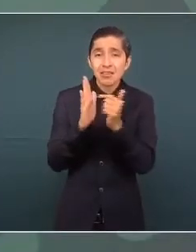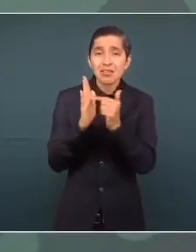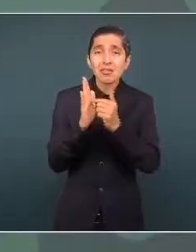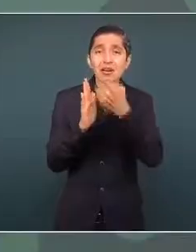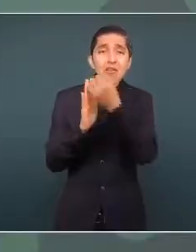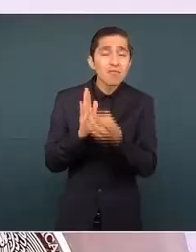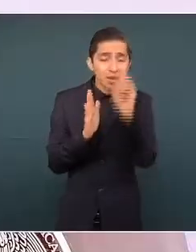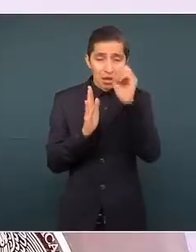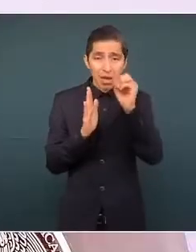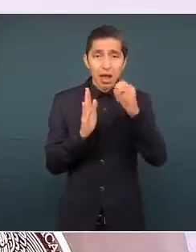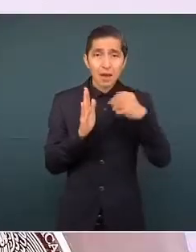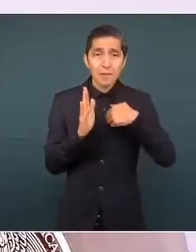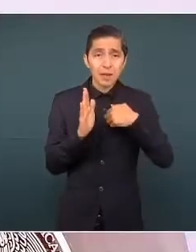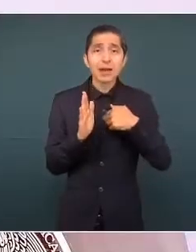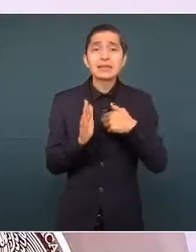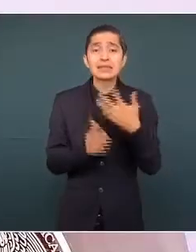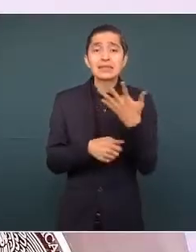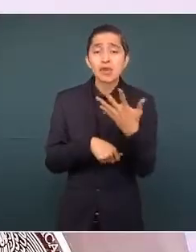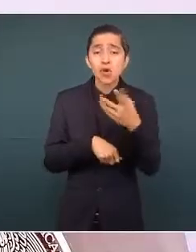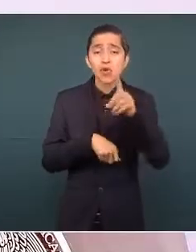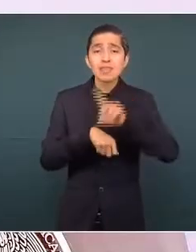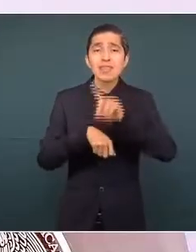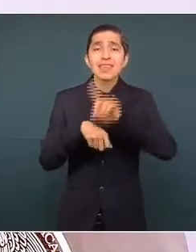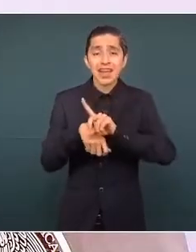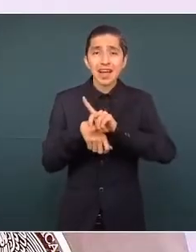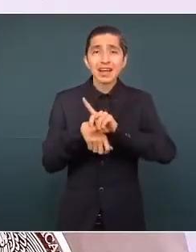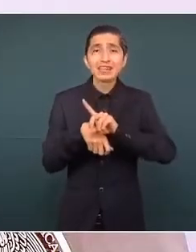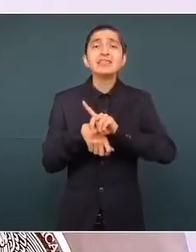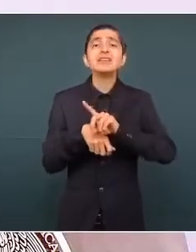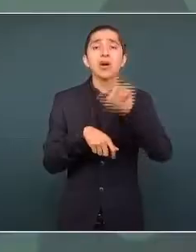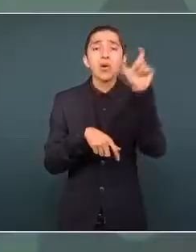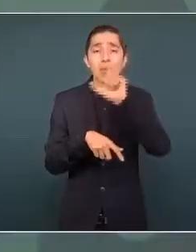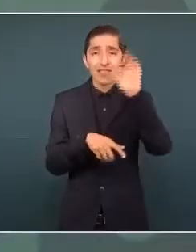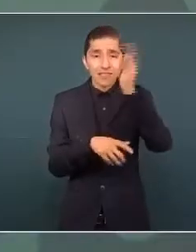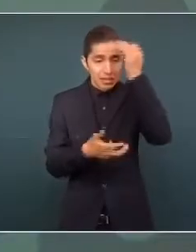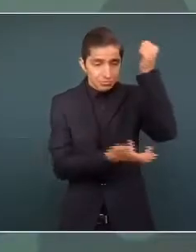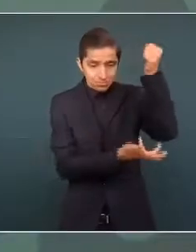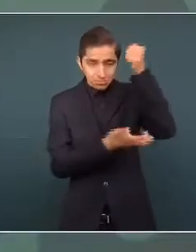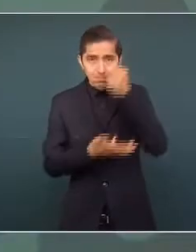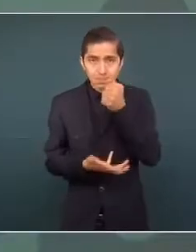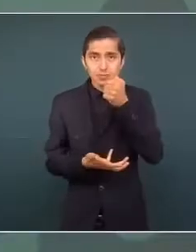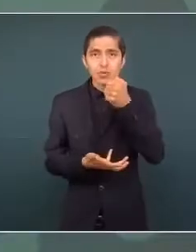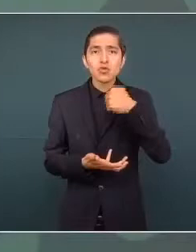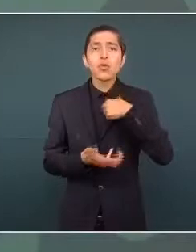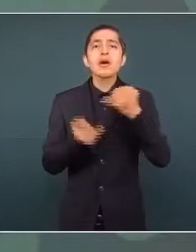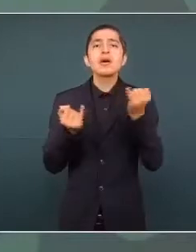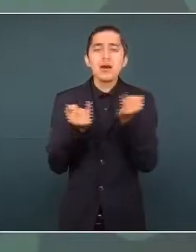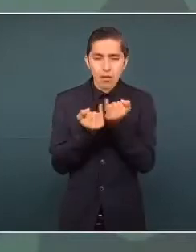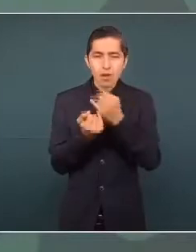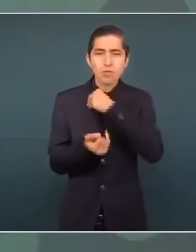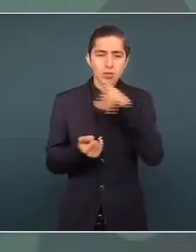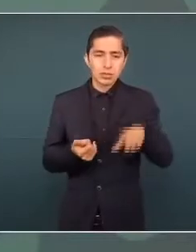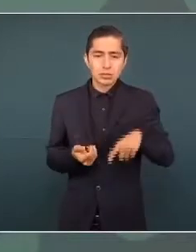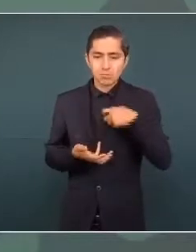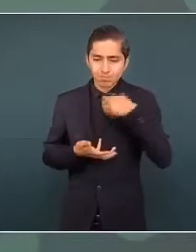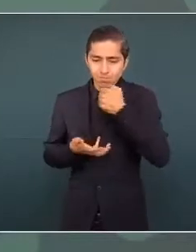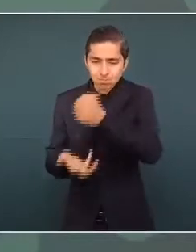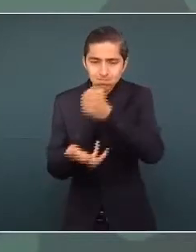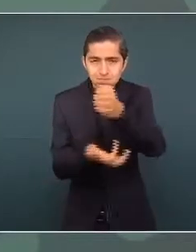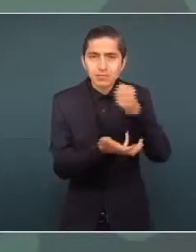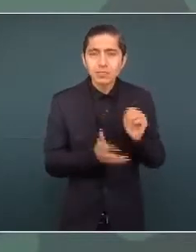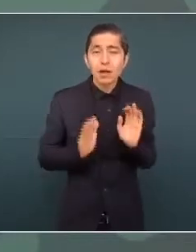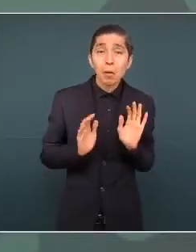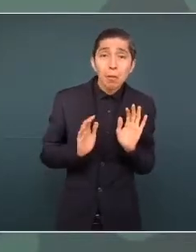que 5 días máximo después de que la Federación envíe los recursos, yo se los tengo que mandar a los municipios. Entonces no es